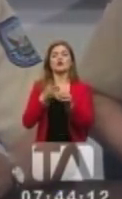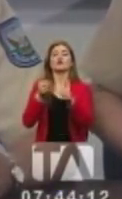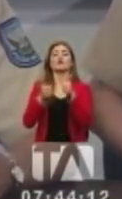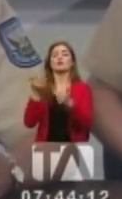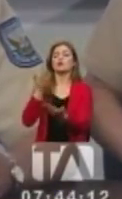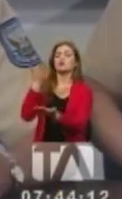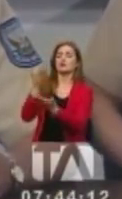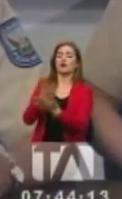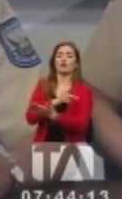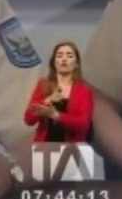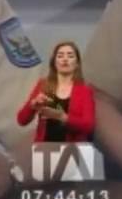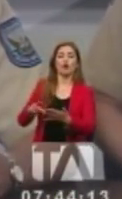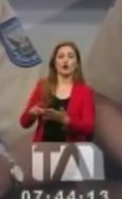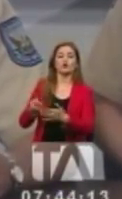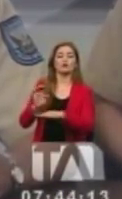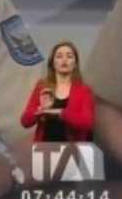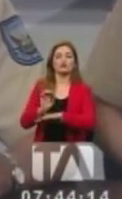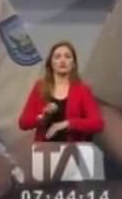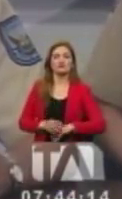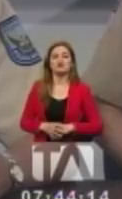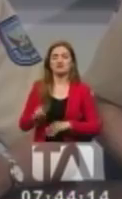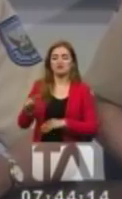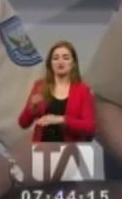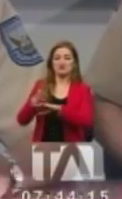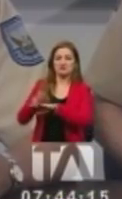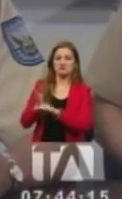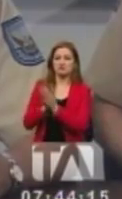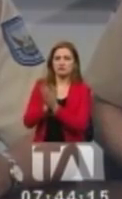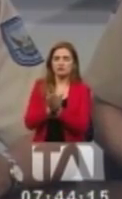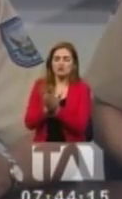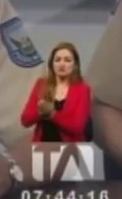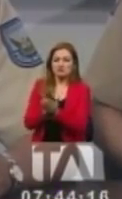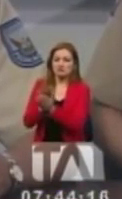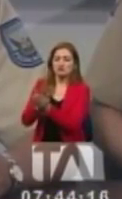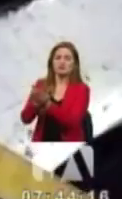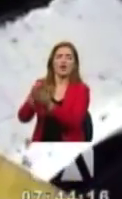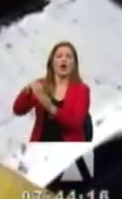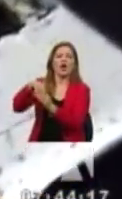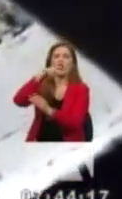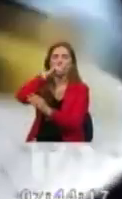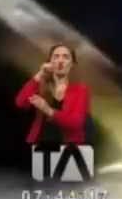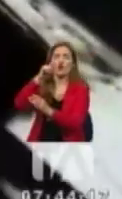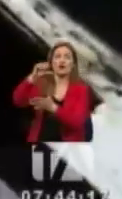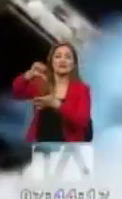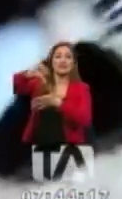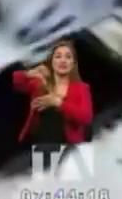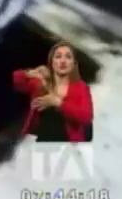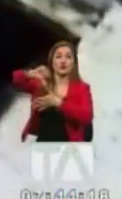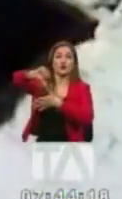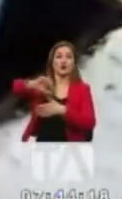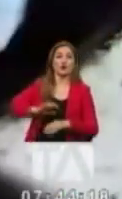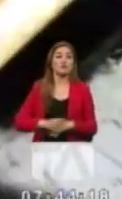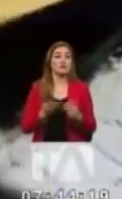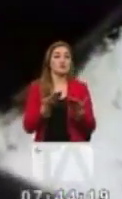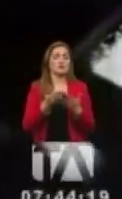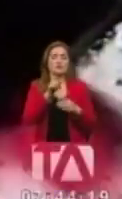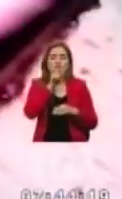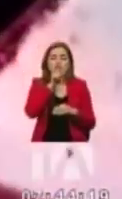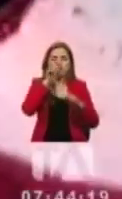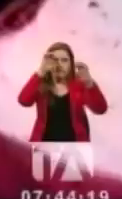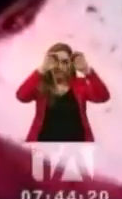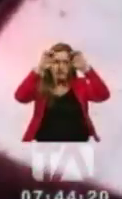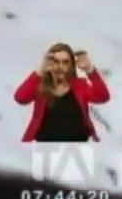los puertos del ecuador y vía marítima privar a centroamérica la droga estaba oculta en compartimientos